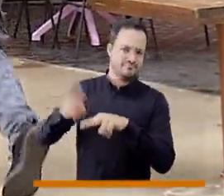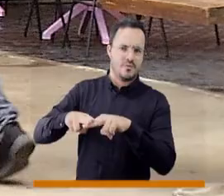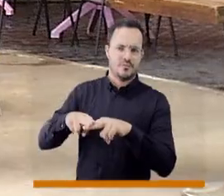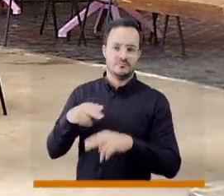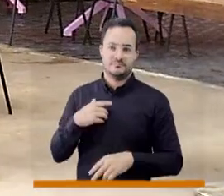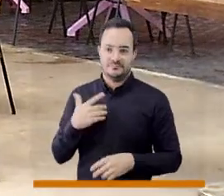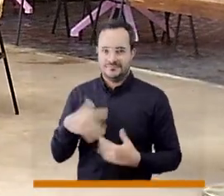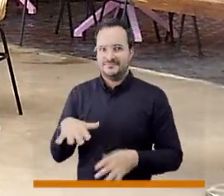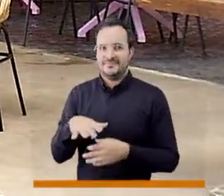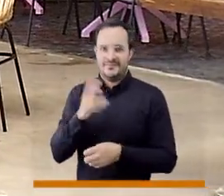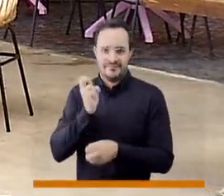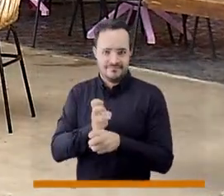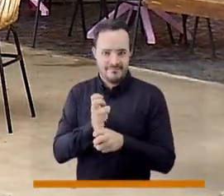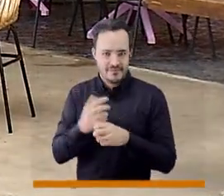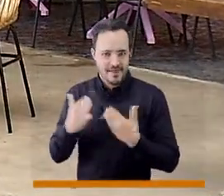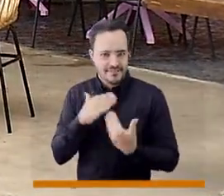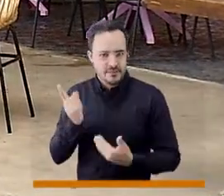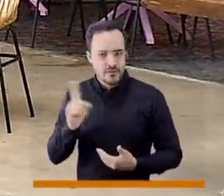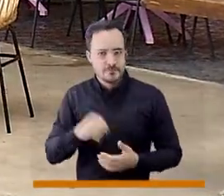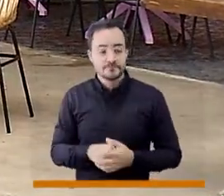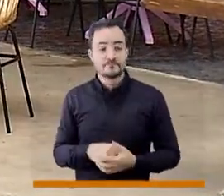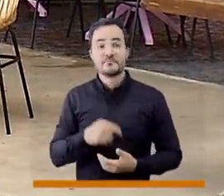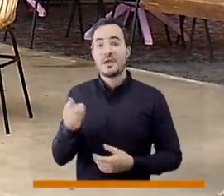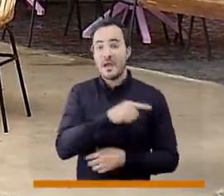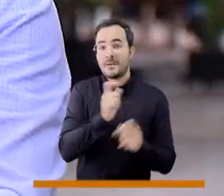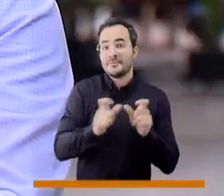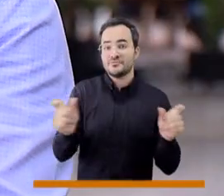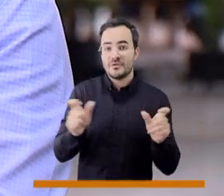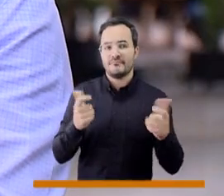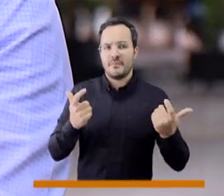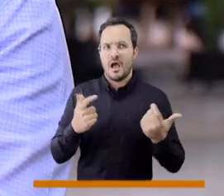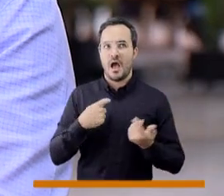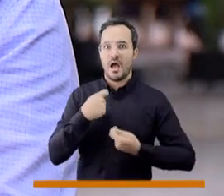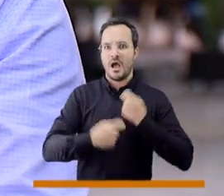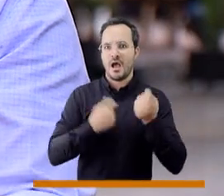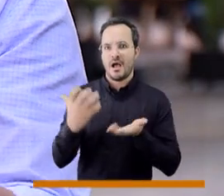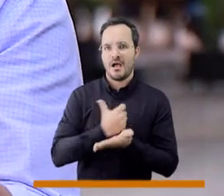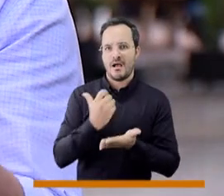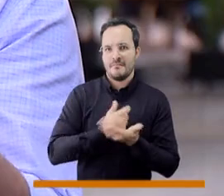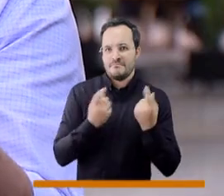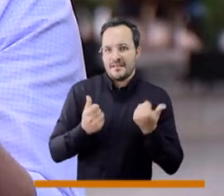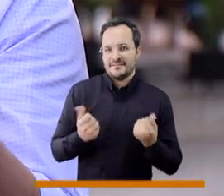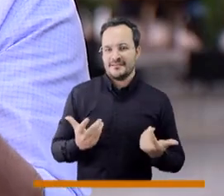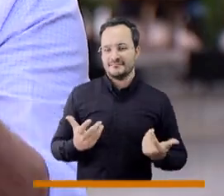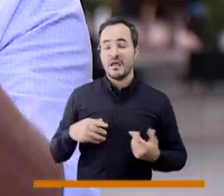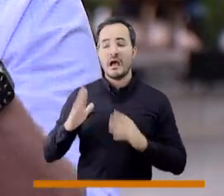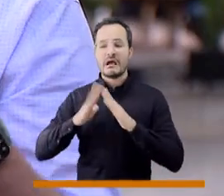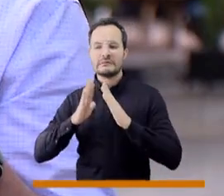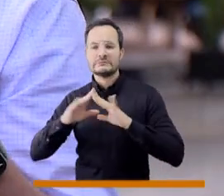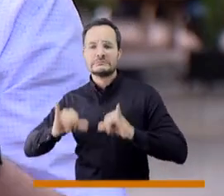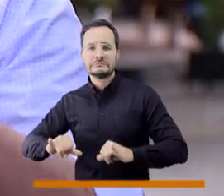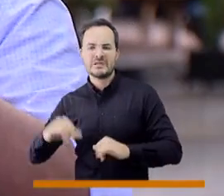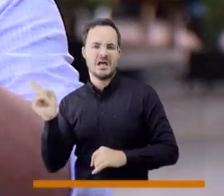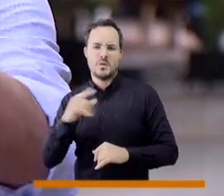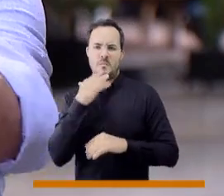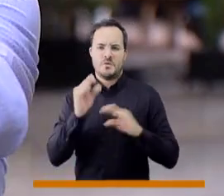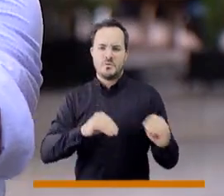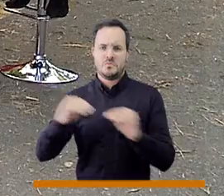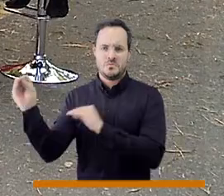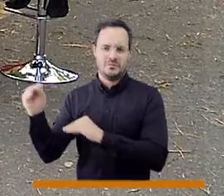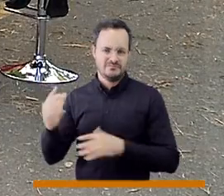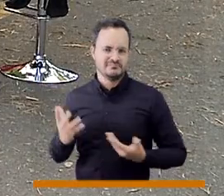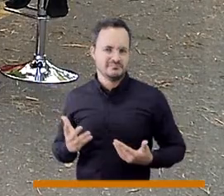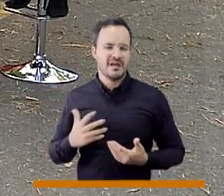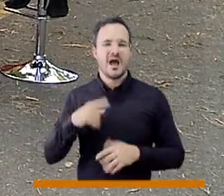Eso es algo muy complejo. Muchas personas están viendo un negocio en esto, entonces se van de sus casas o ya le piden